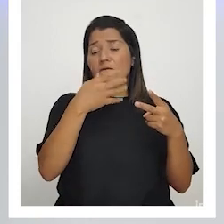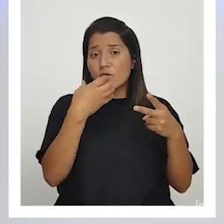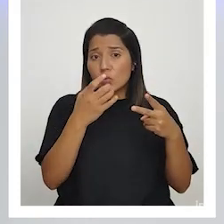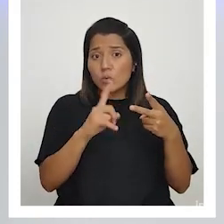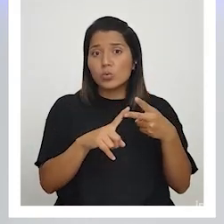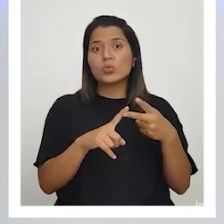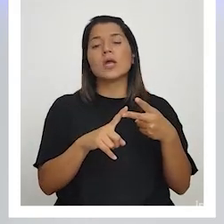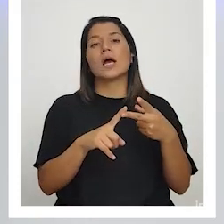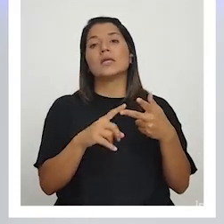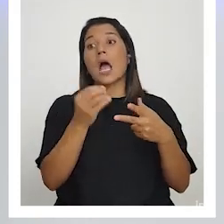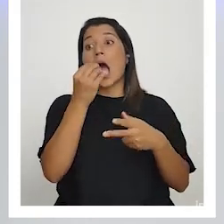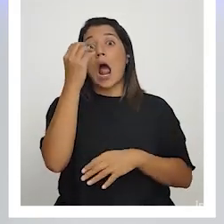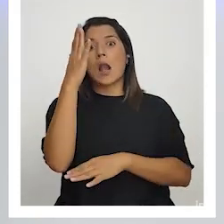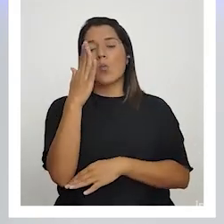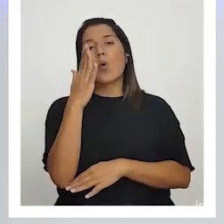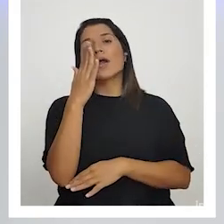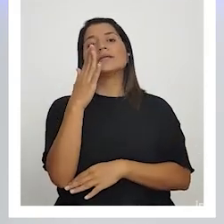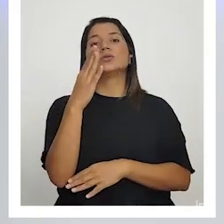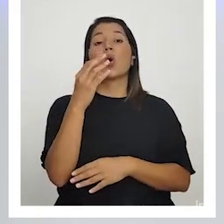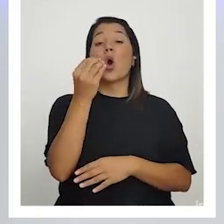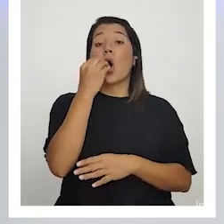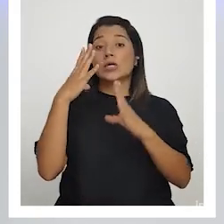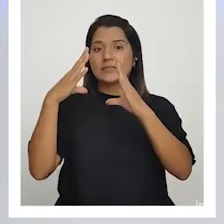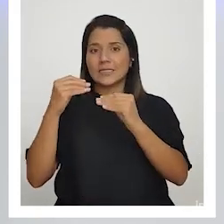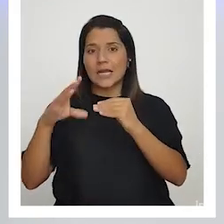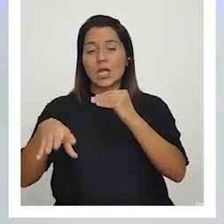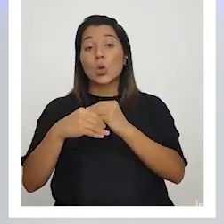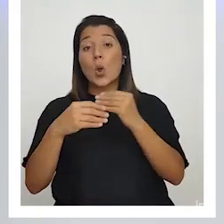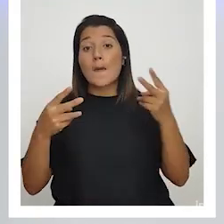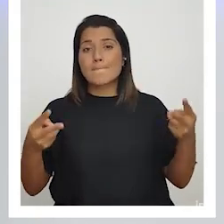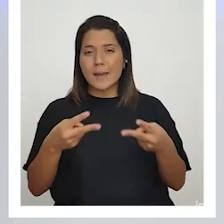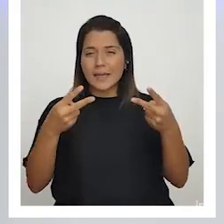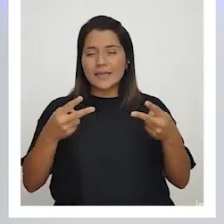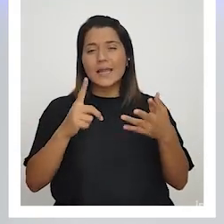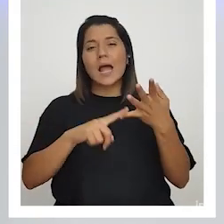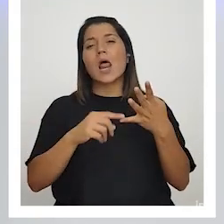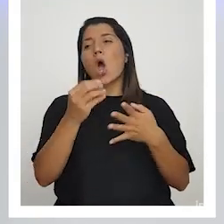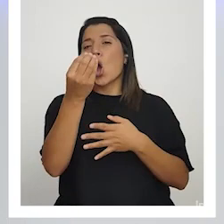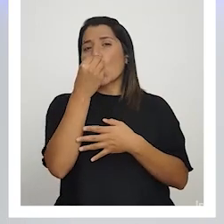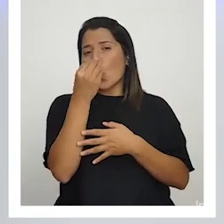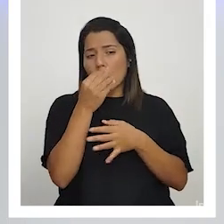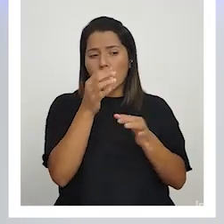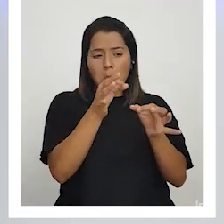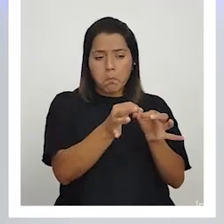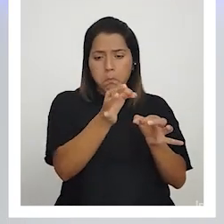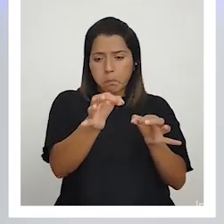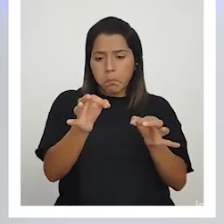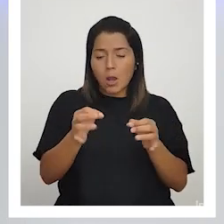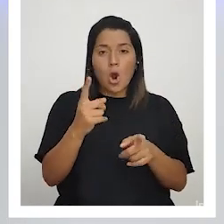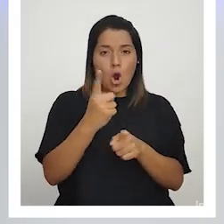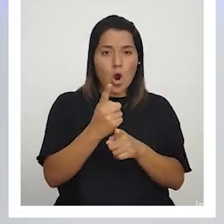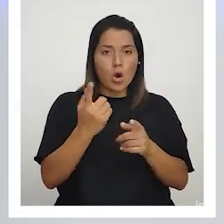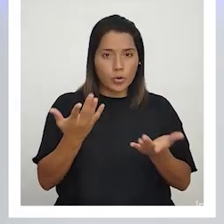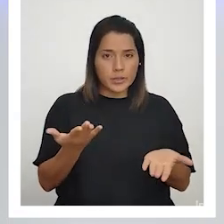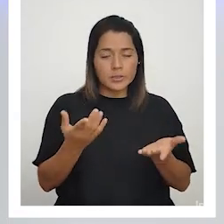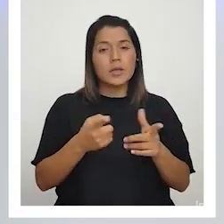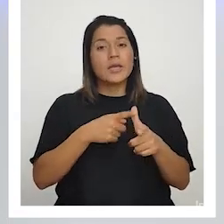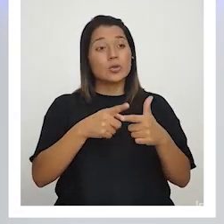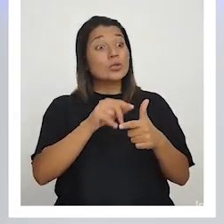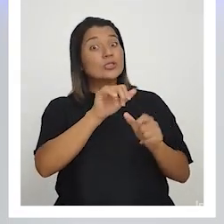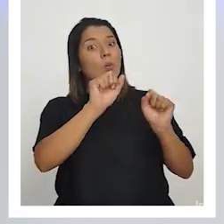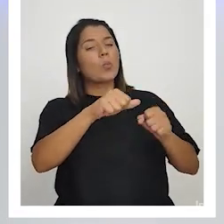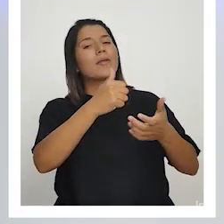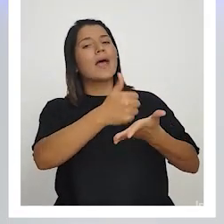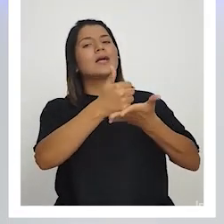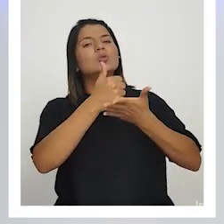en los almuerzos y cenas vegetales, comer porciones adecuadas, te puede ayudar a mejorar